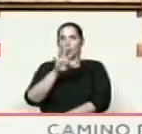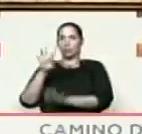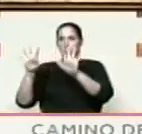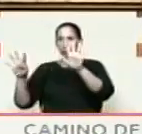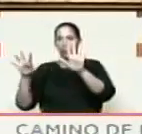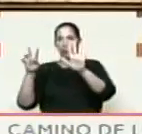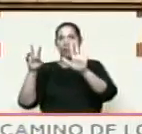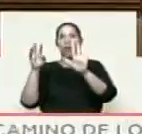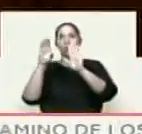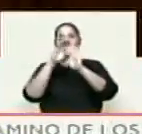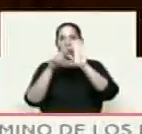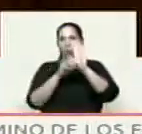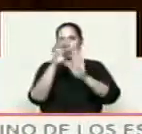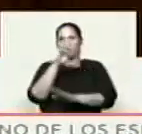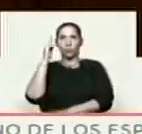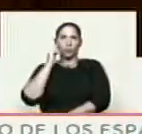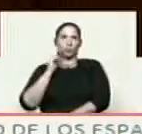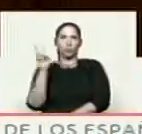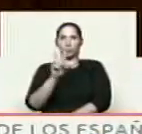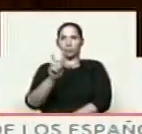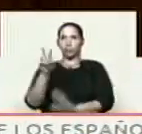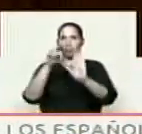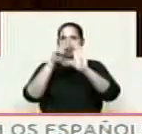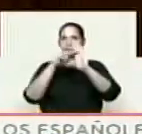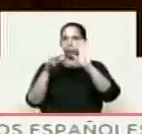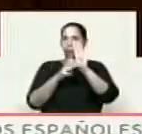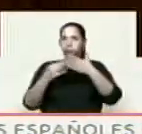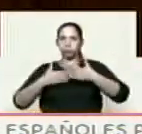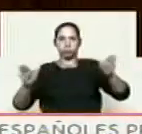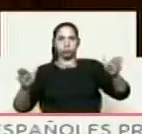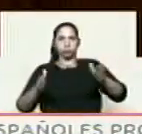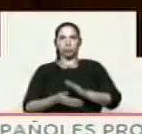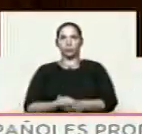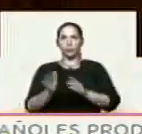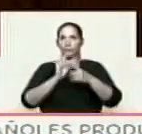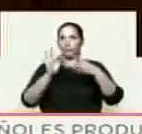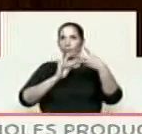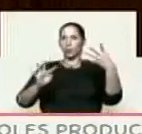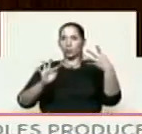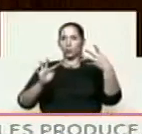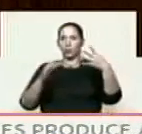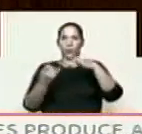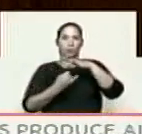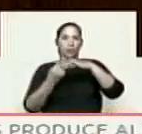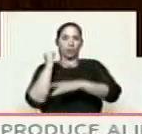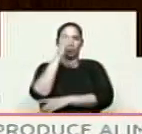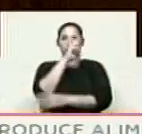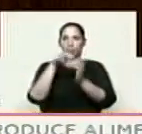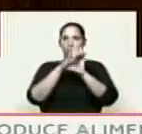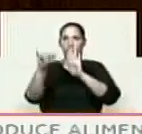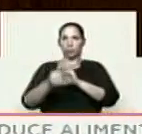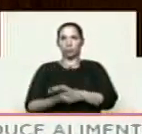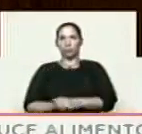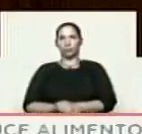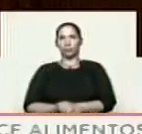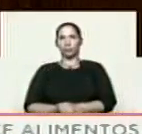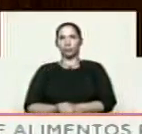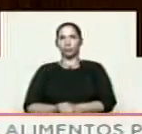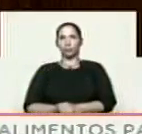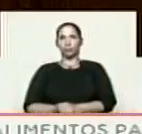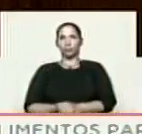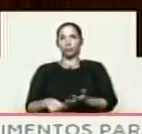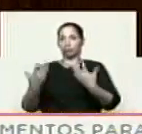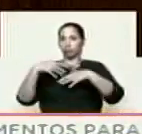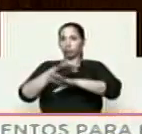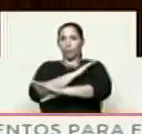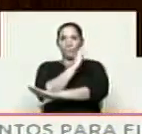República Bolivariana de Venezuela, y las normas para garantizar el pleno funcionamiento institucional de la Asamblea Nacional Constituyente en armonía con los